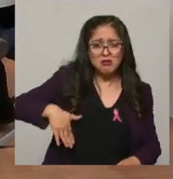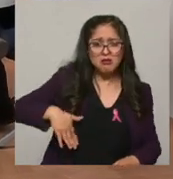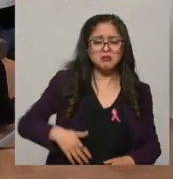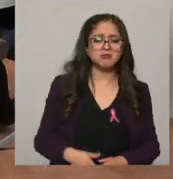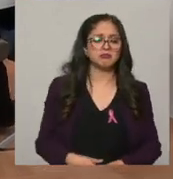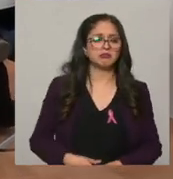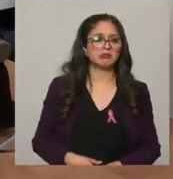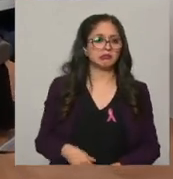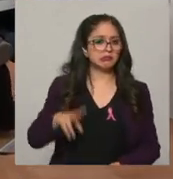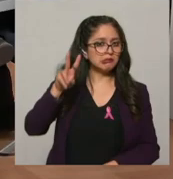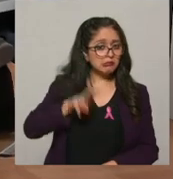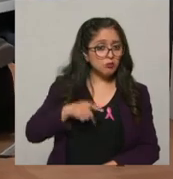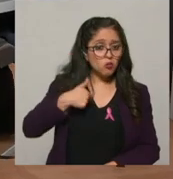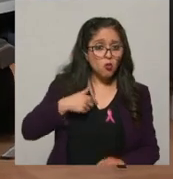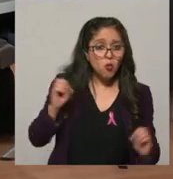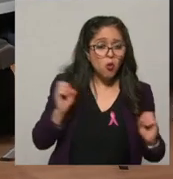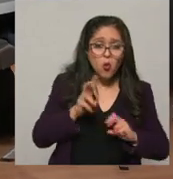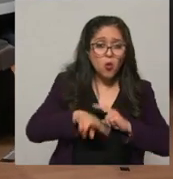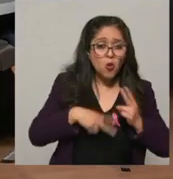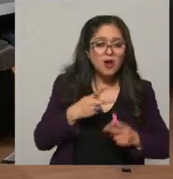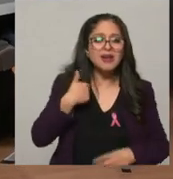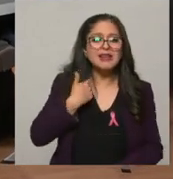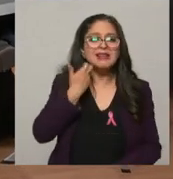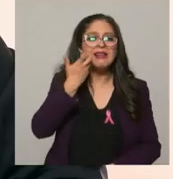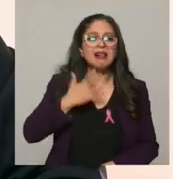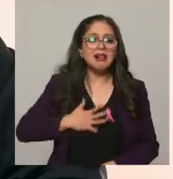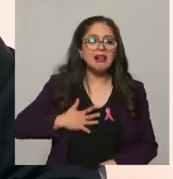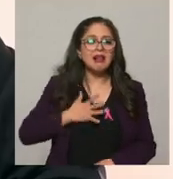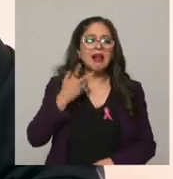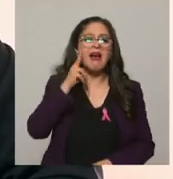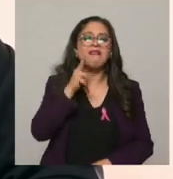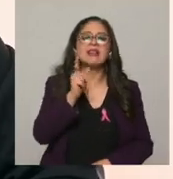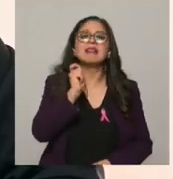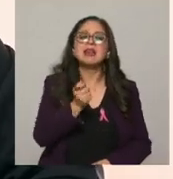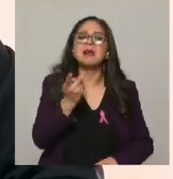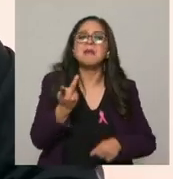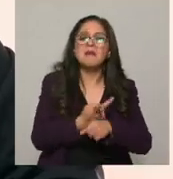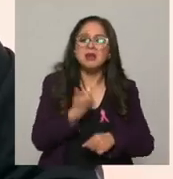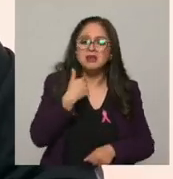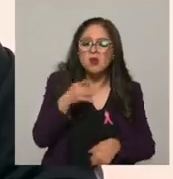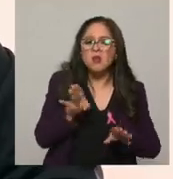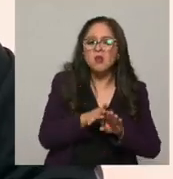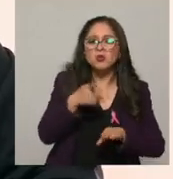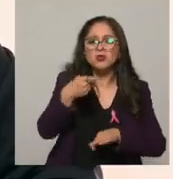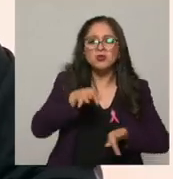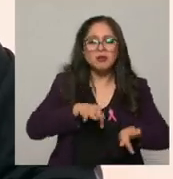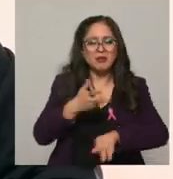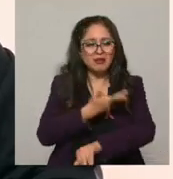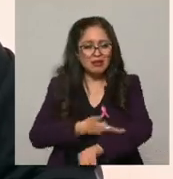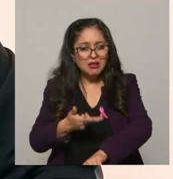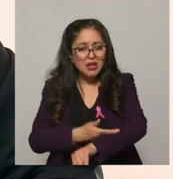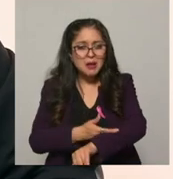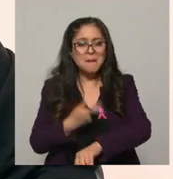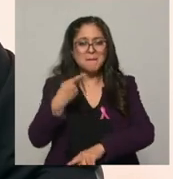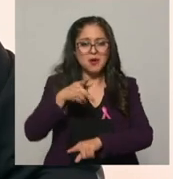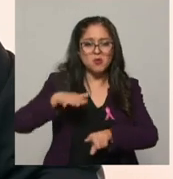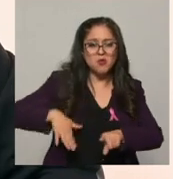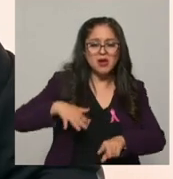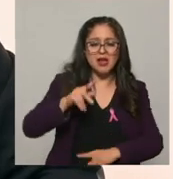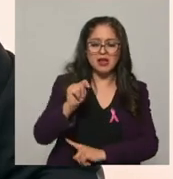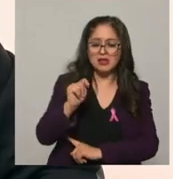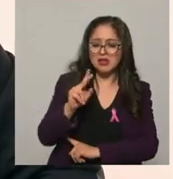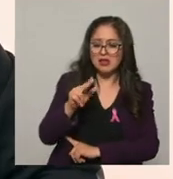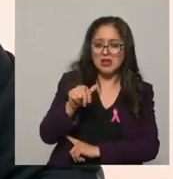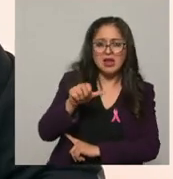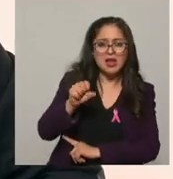yo no he ido, tengo la curiosidad de ir, de acercarme para ver cómo es el proceso, pero ahora que mencionas mujeres trans jóvenes, en realidad